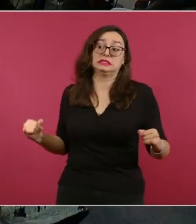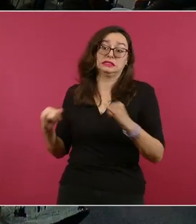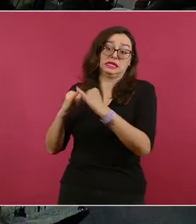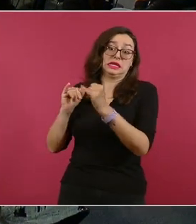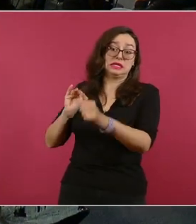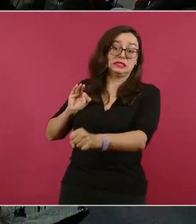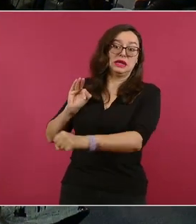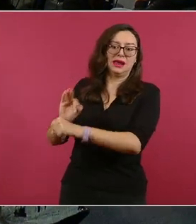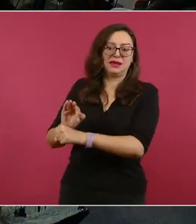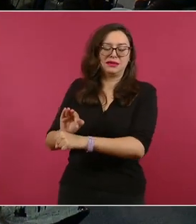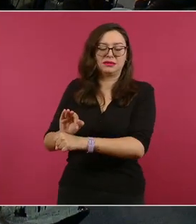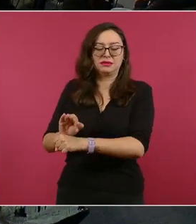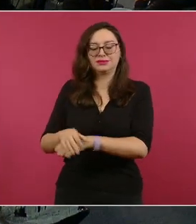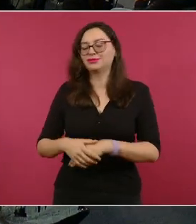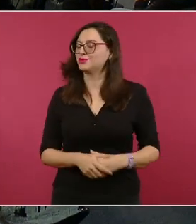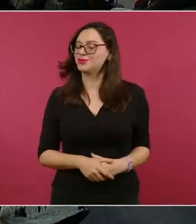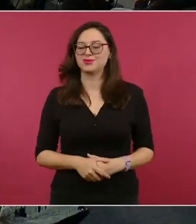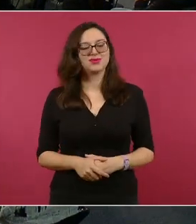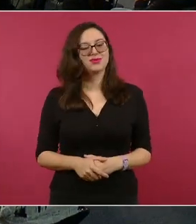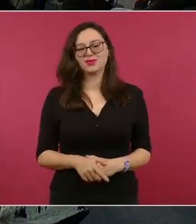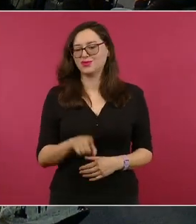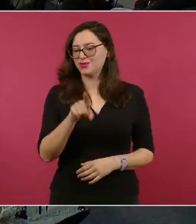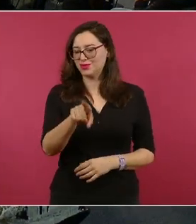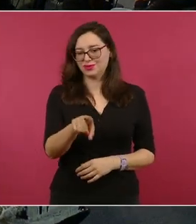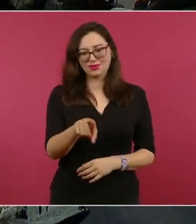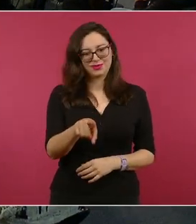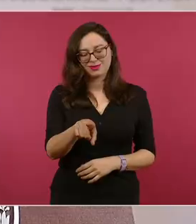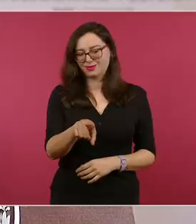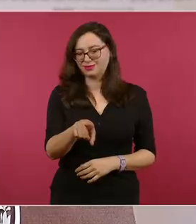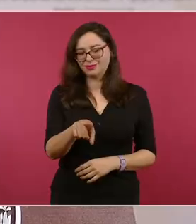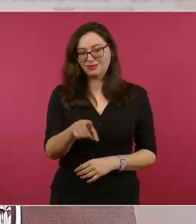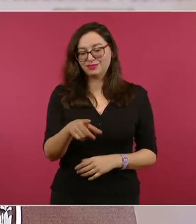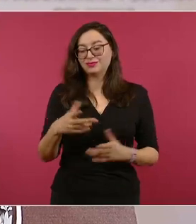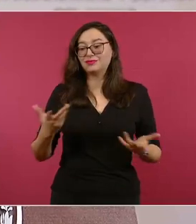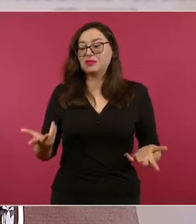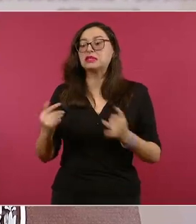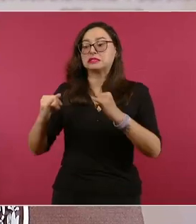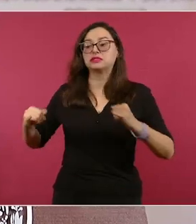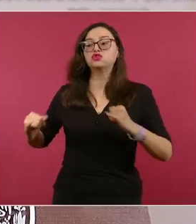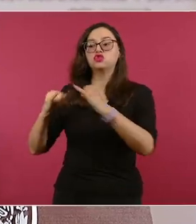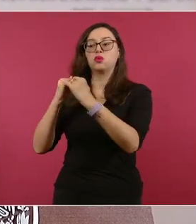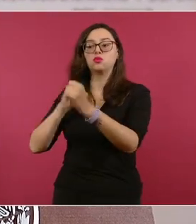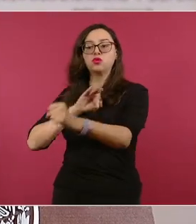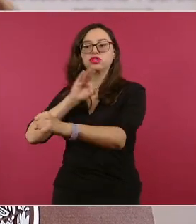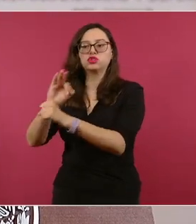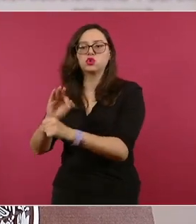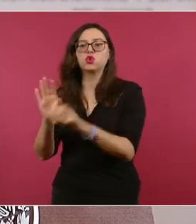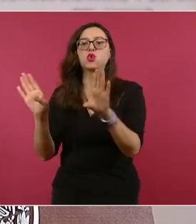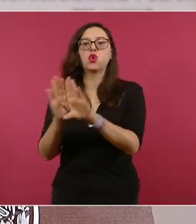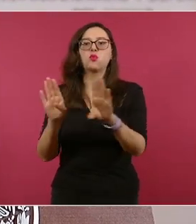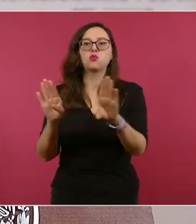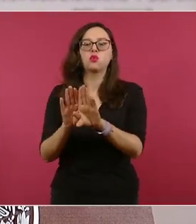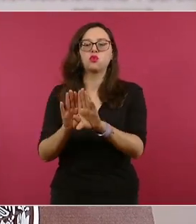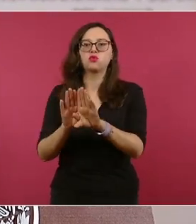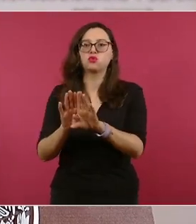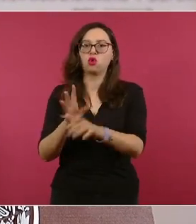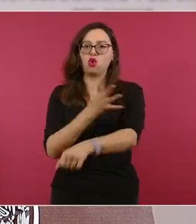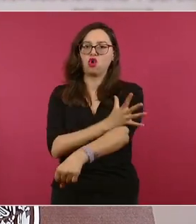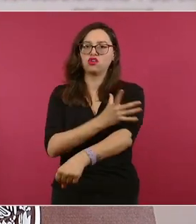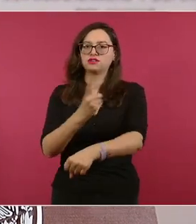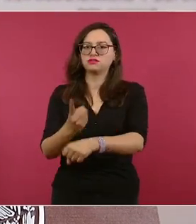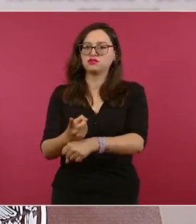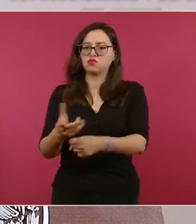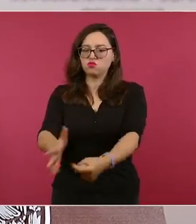una cosa es proteger a la institución diciendo la verdad y actuando con rectitud. Y otra